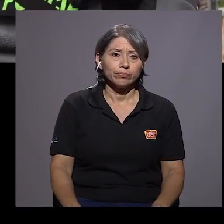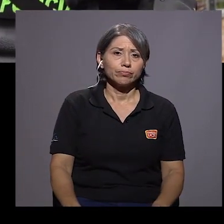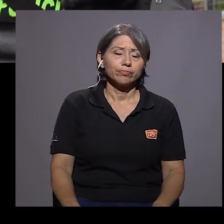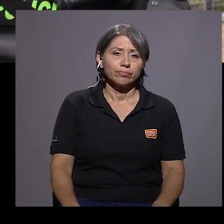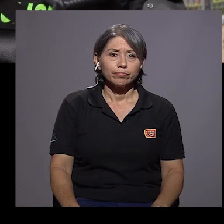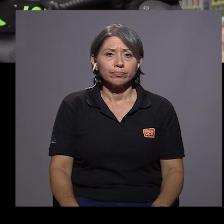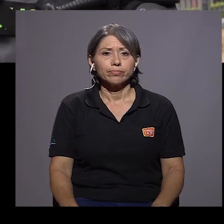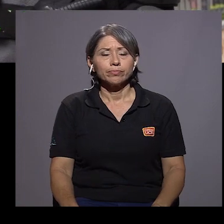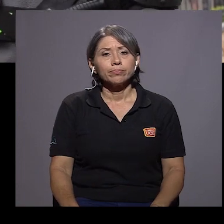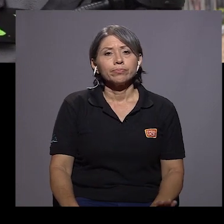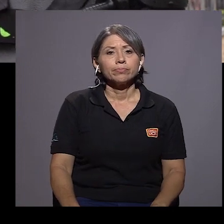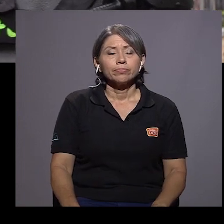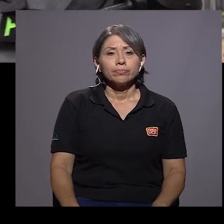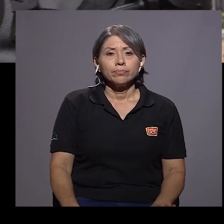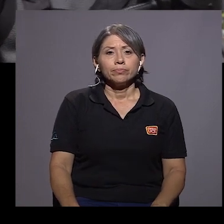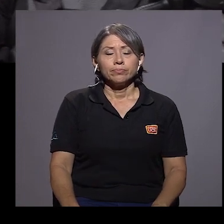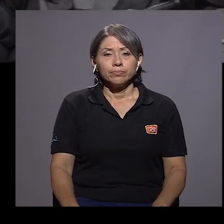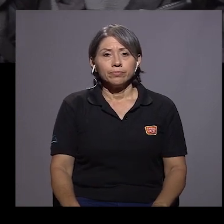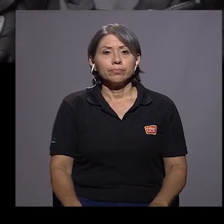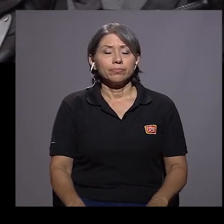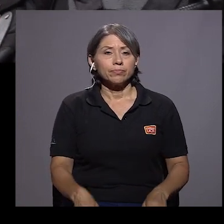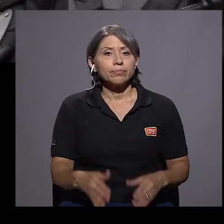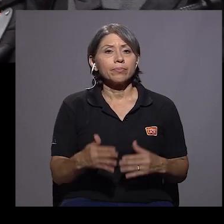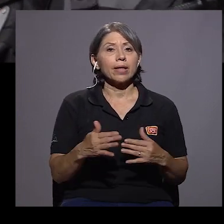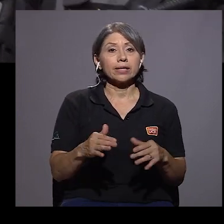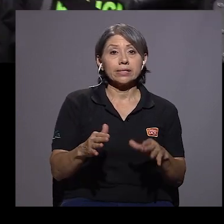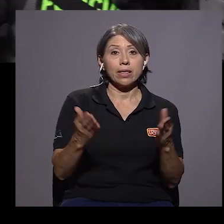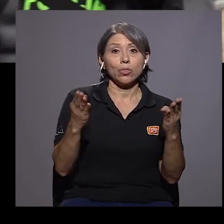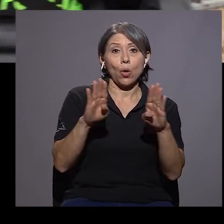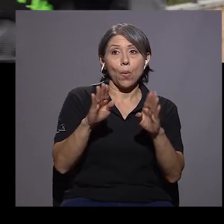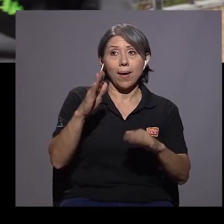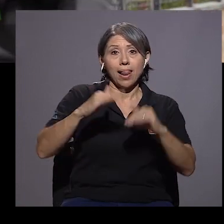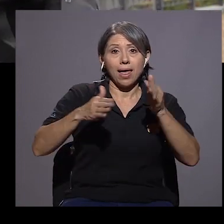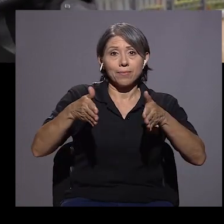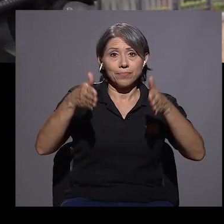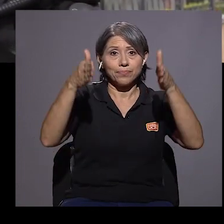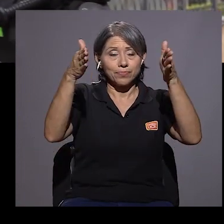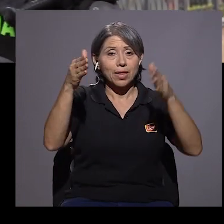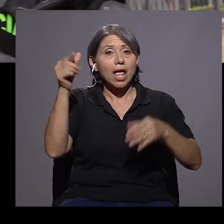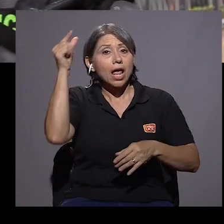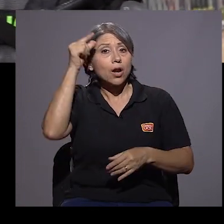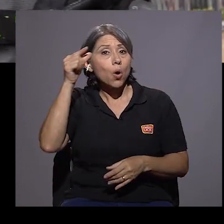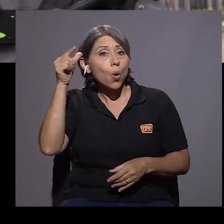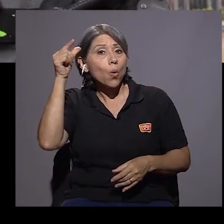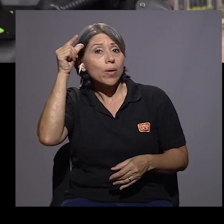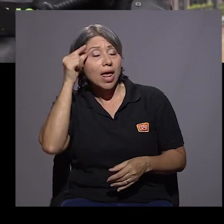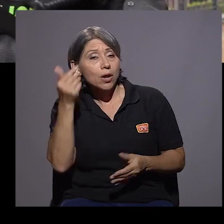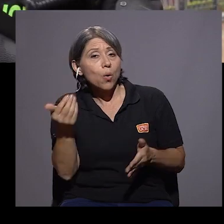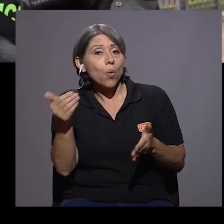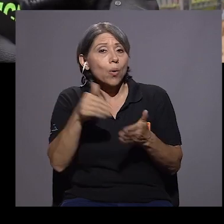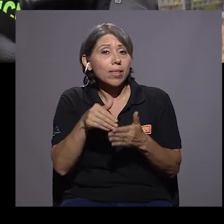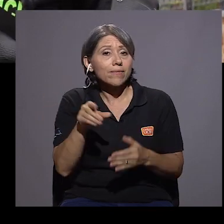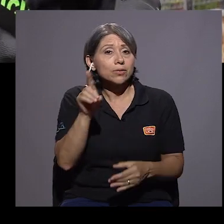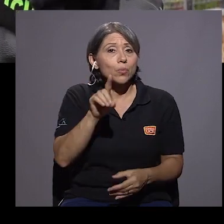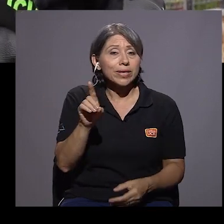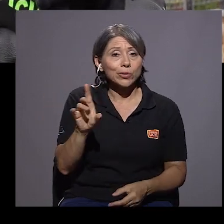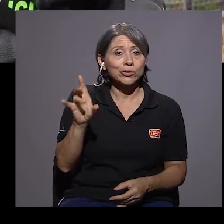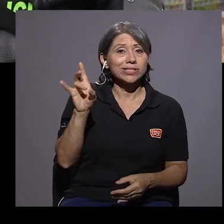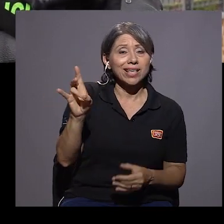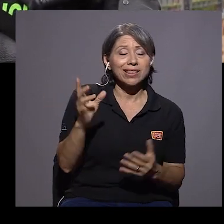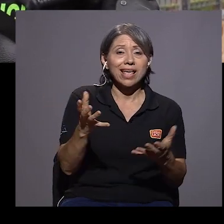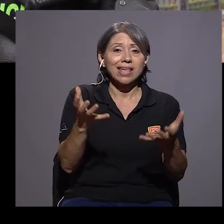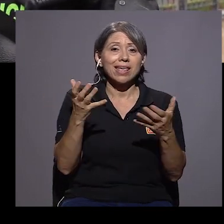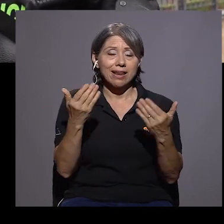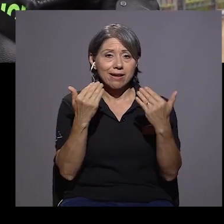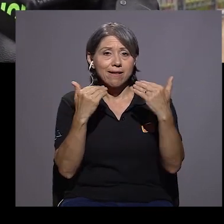Tómala, tómala. El gobierno salió con domingo 7 otra vez. Nos